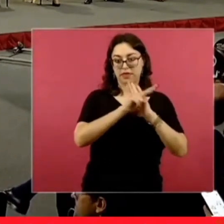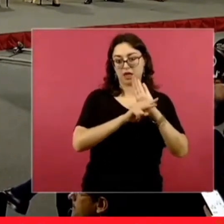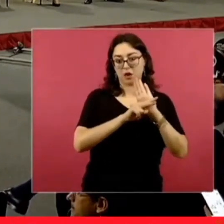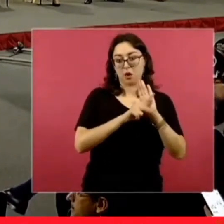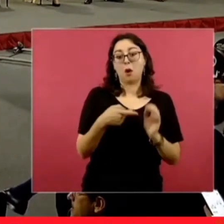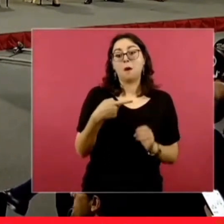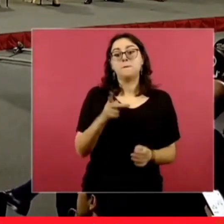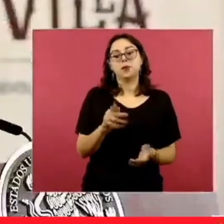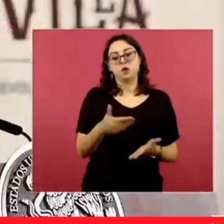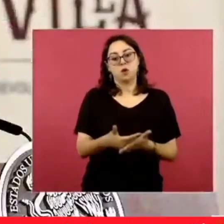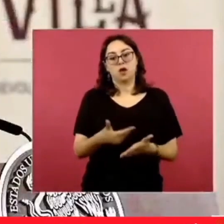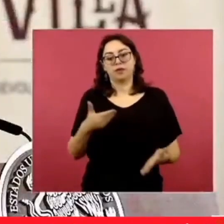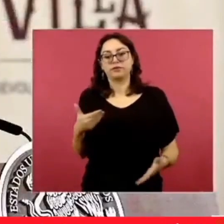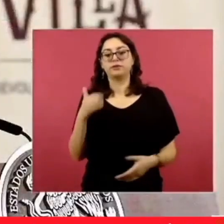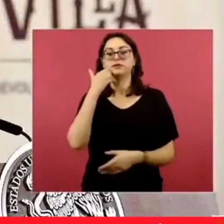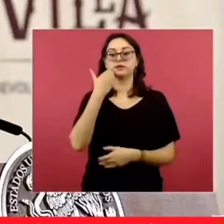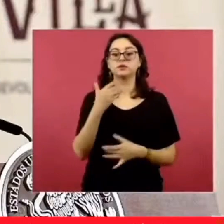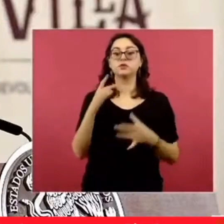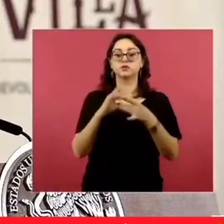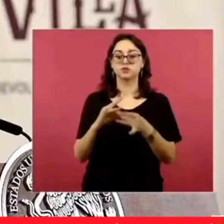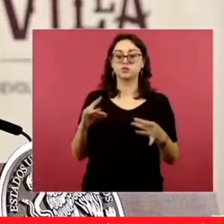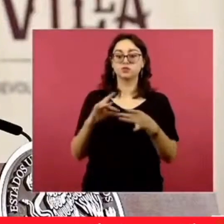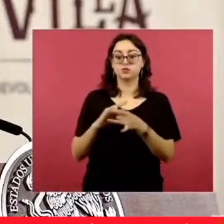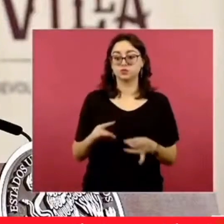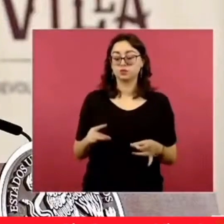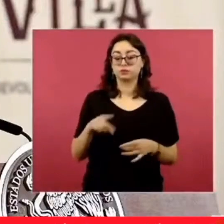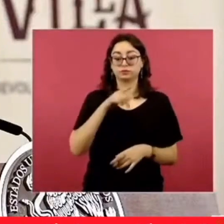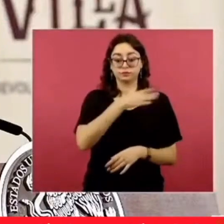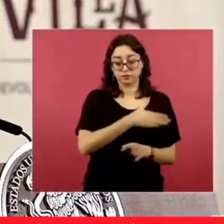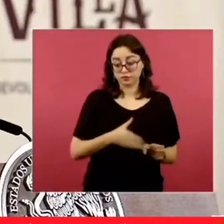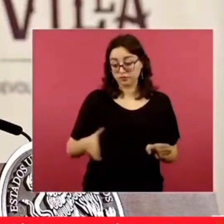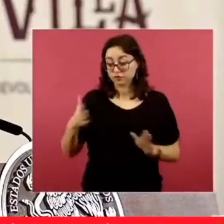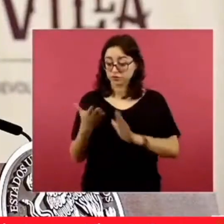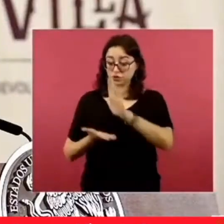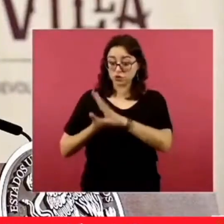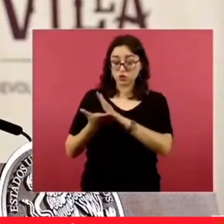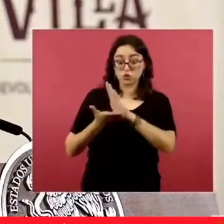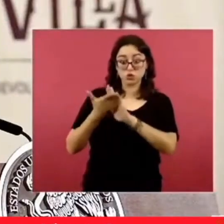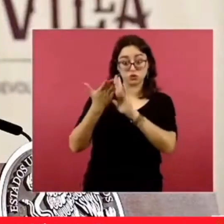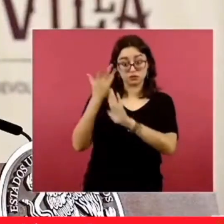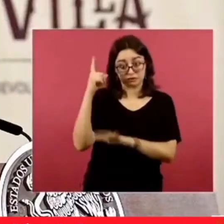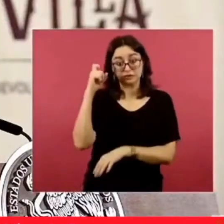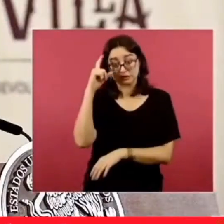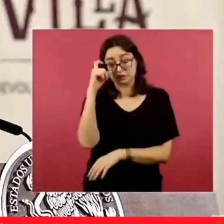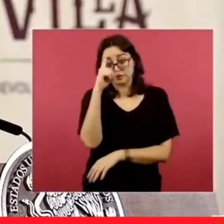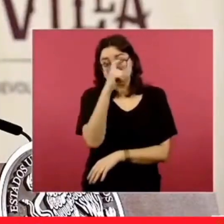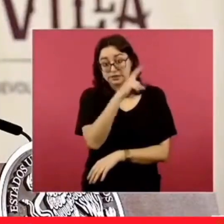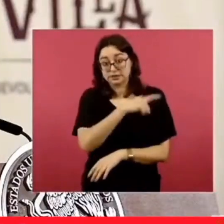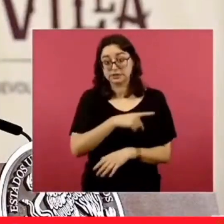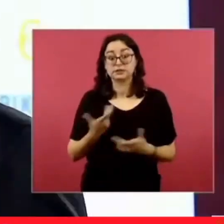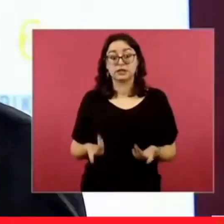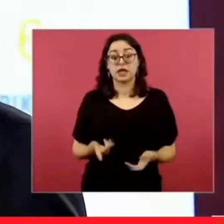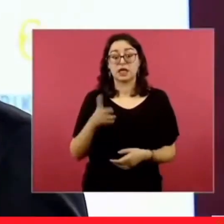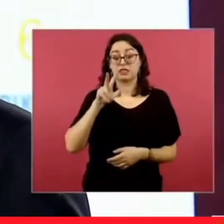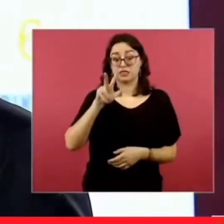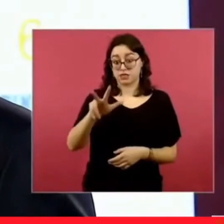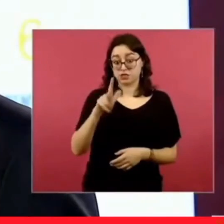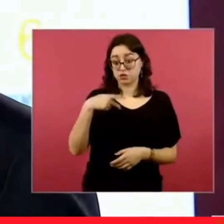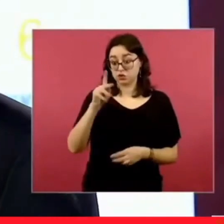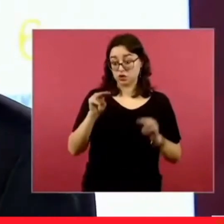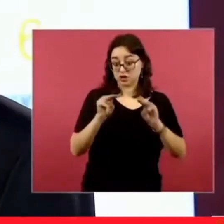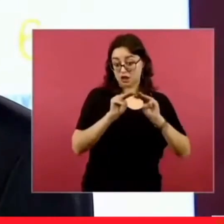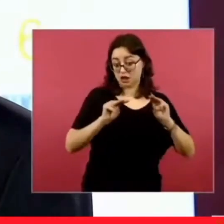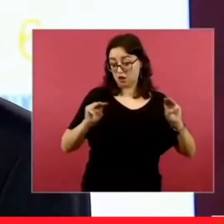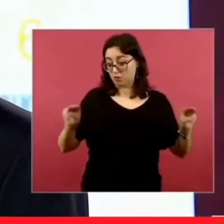es una obra de mucha importancia, de mucha relevancia, como lo mencionábamos, 18 kilómetros y medio de longitud,